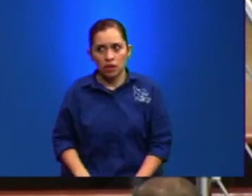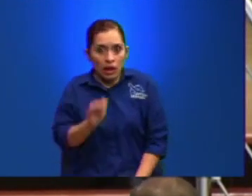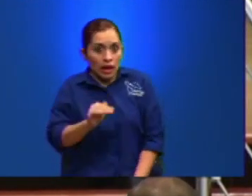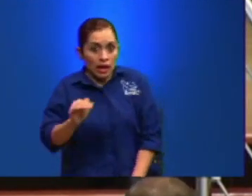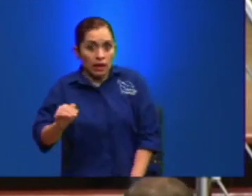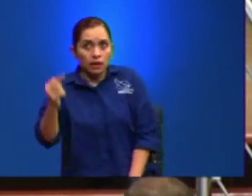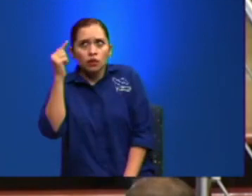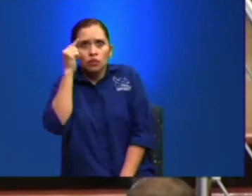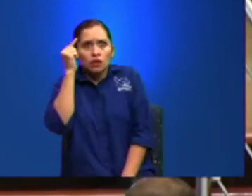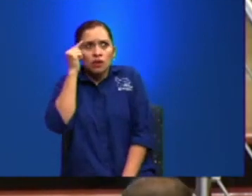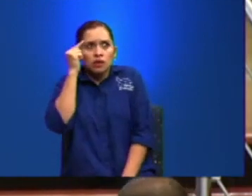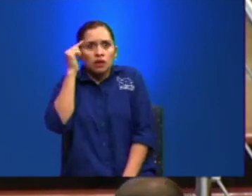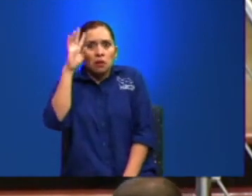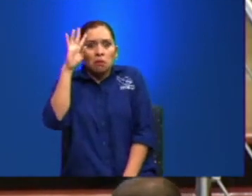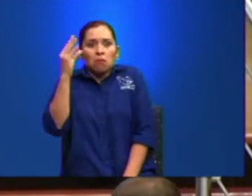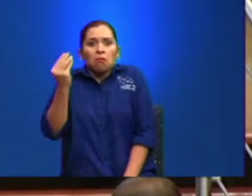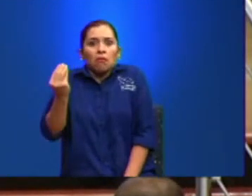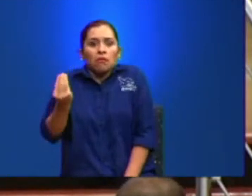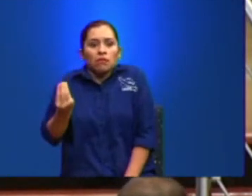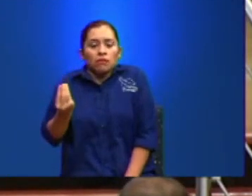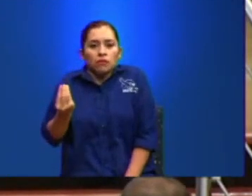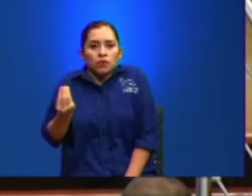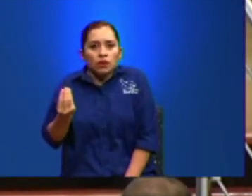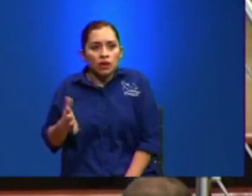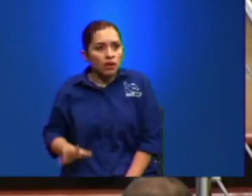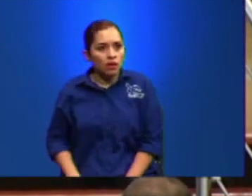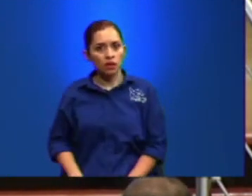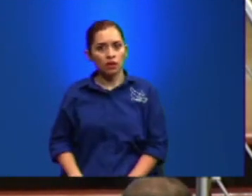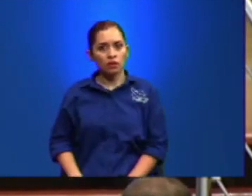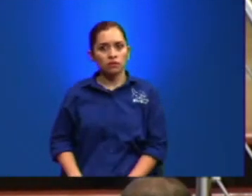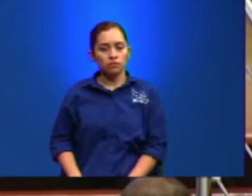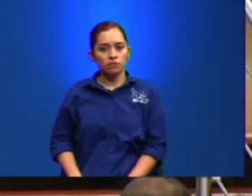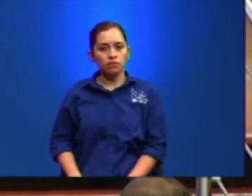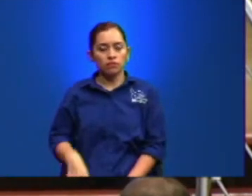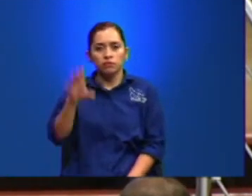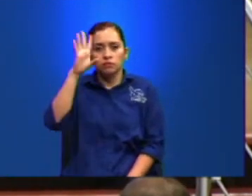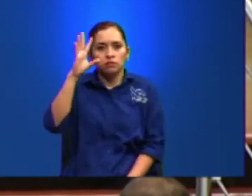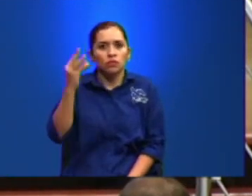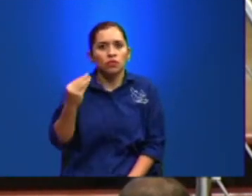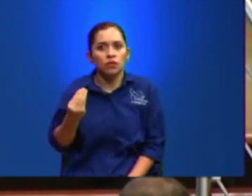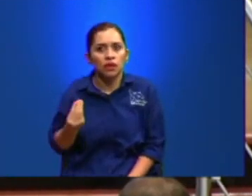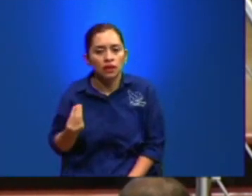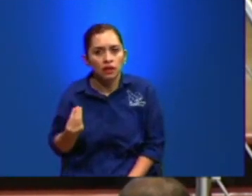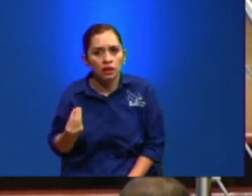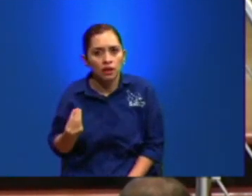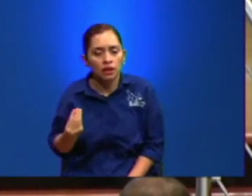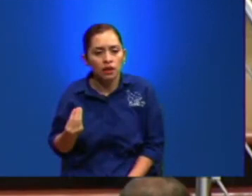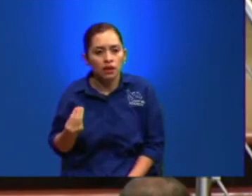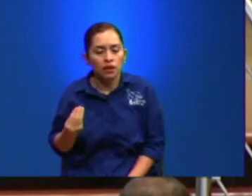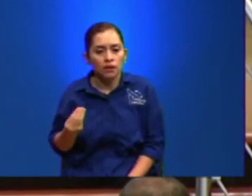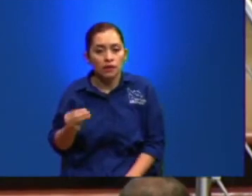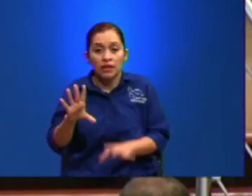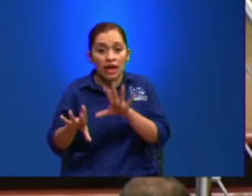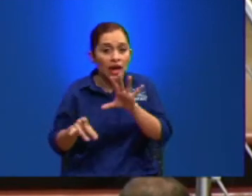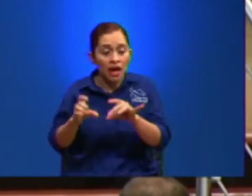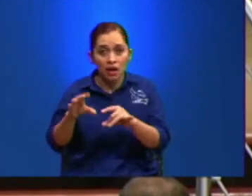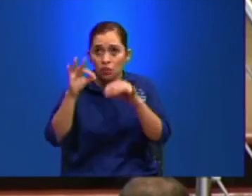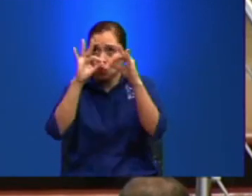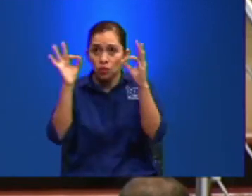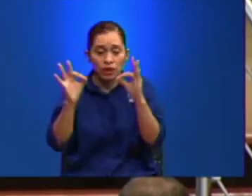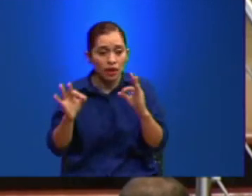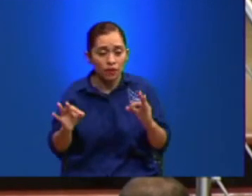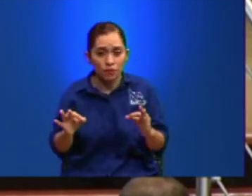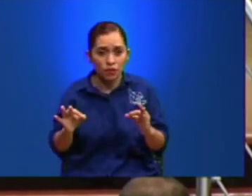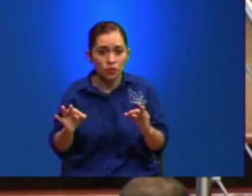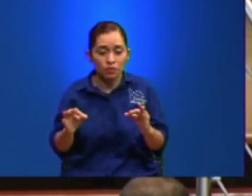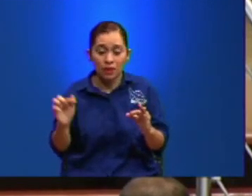y ahí sí porque porque de alguna forma esto es lo que se ha trasladado